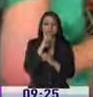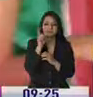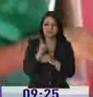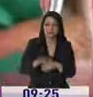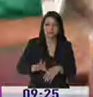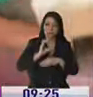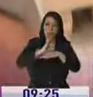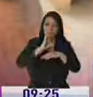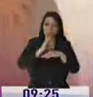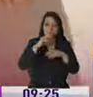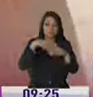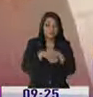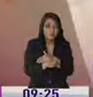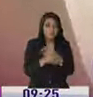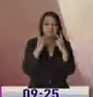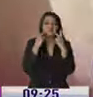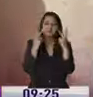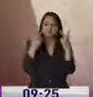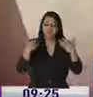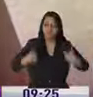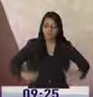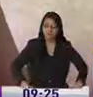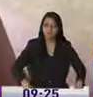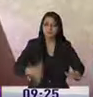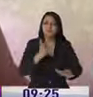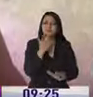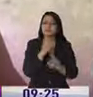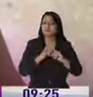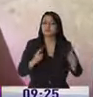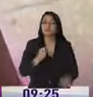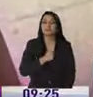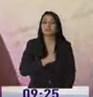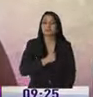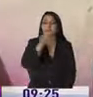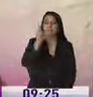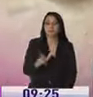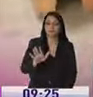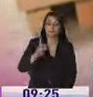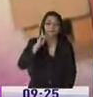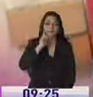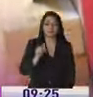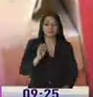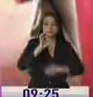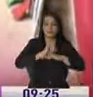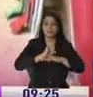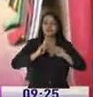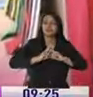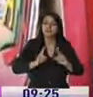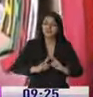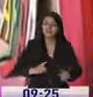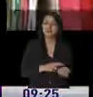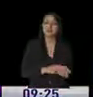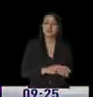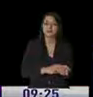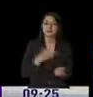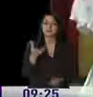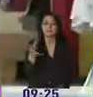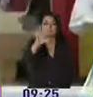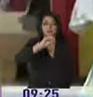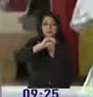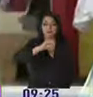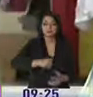la atención la exhibición de la vestimenta propia de los afrodescendientes en diversas etnias en África.